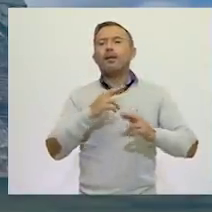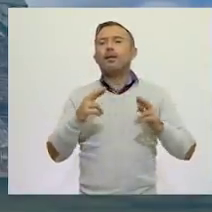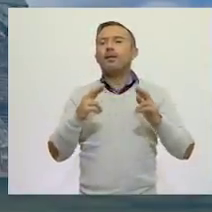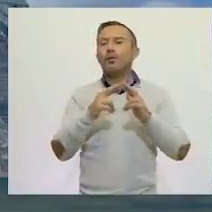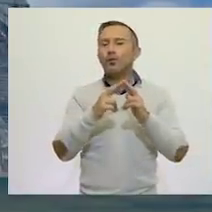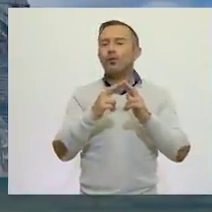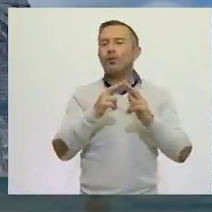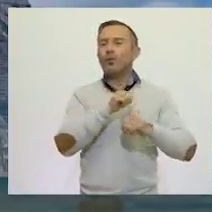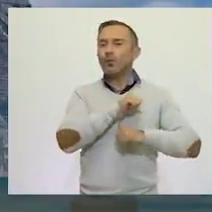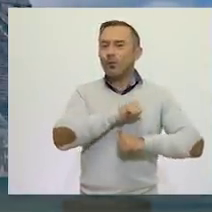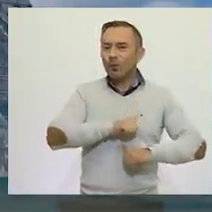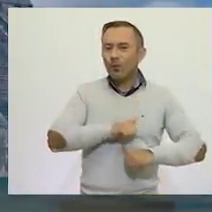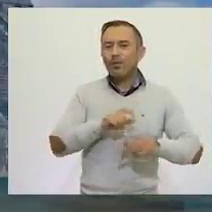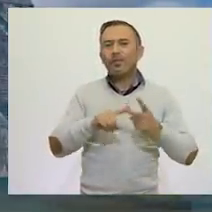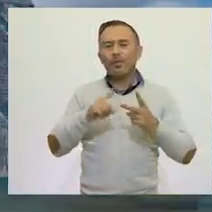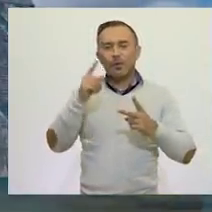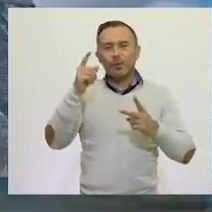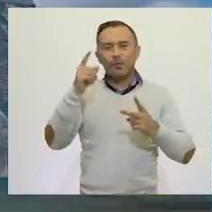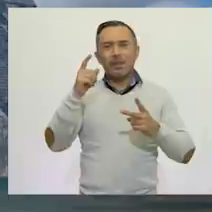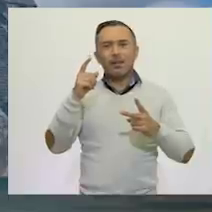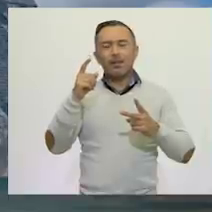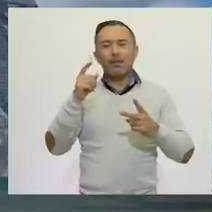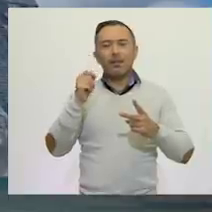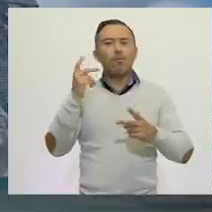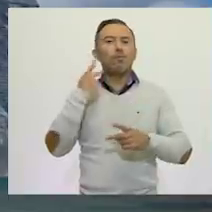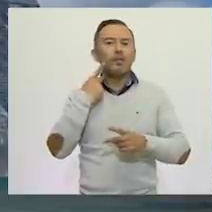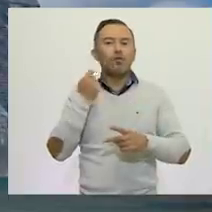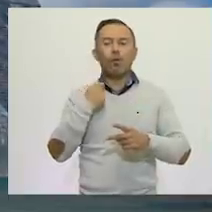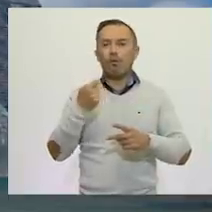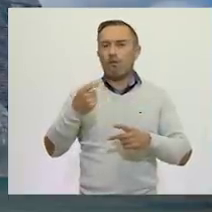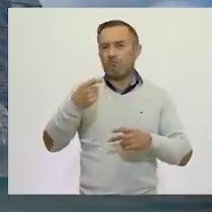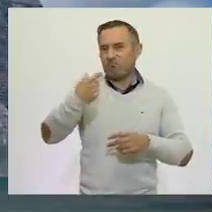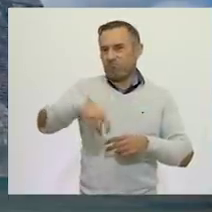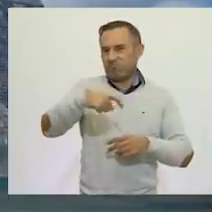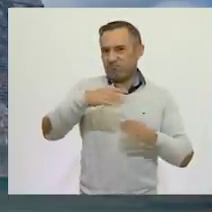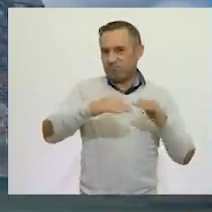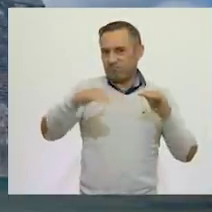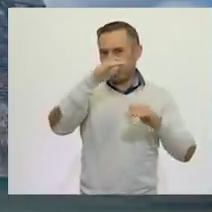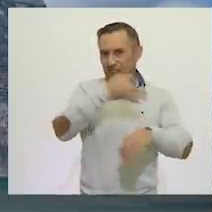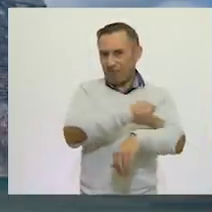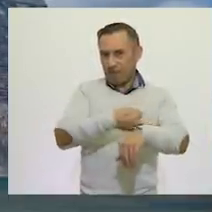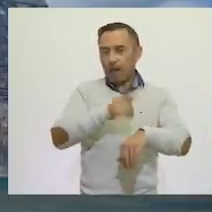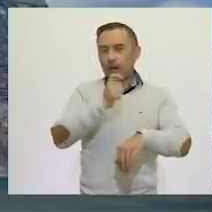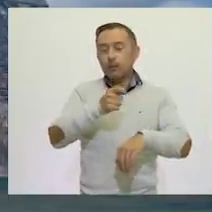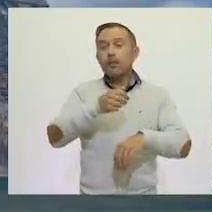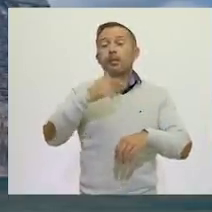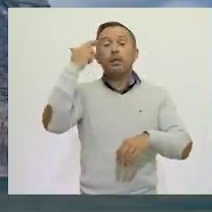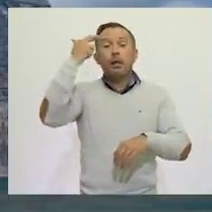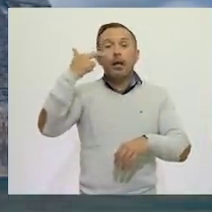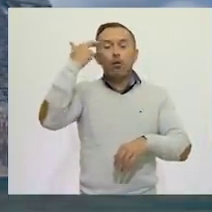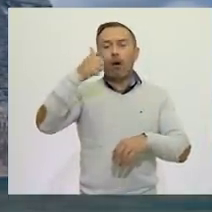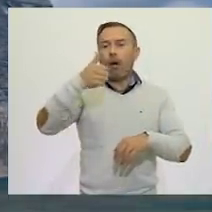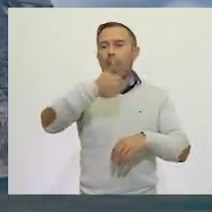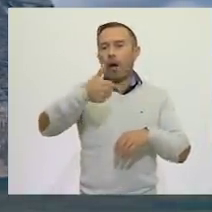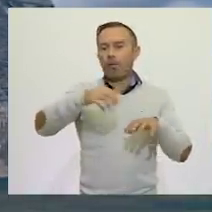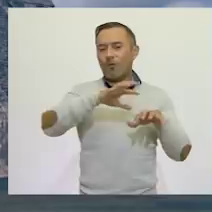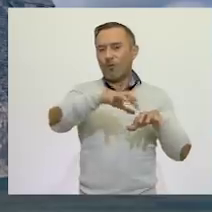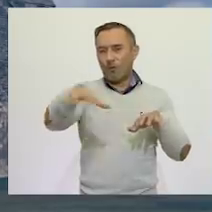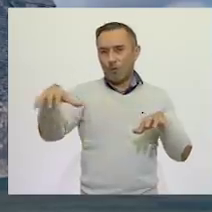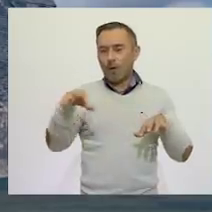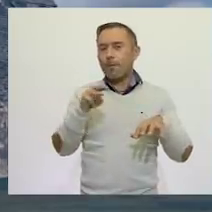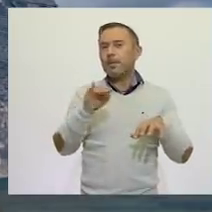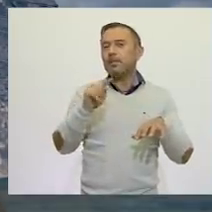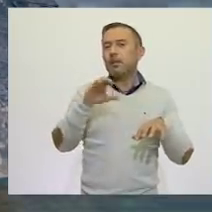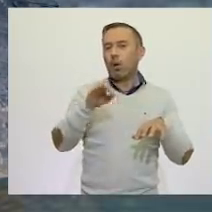y nobleza. Estos se dedicaban a ejercer el poder político y religioso de cada reino o señorío mixteco.